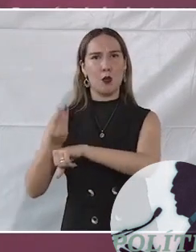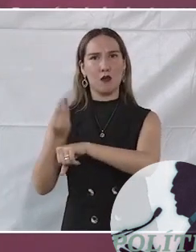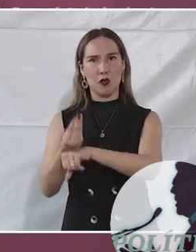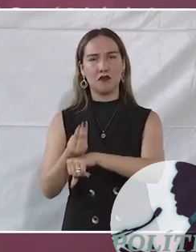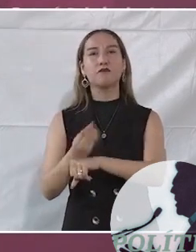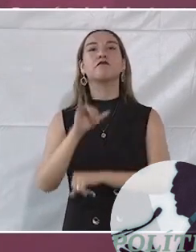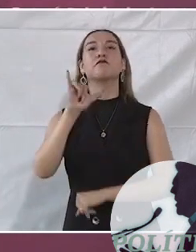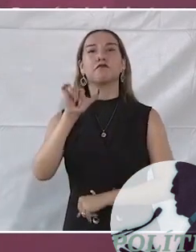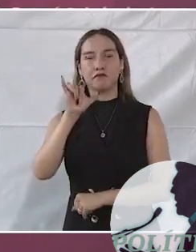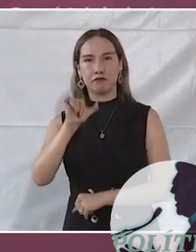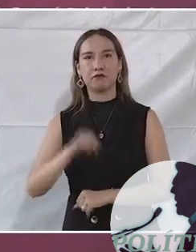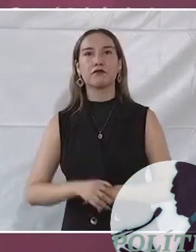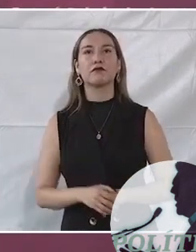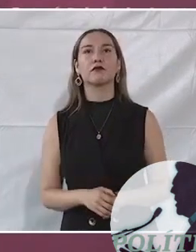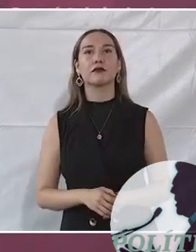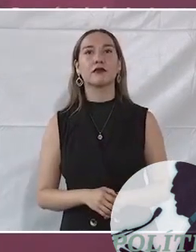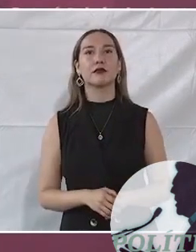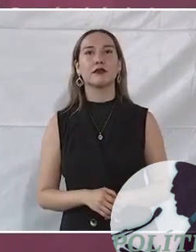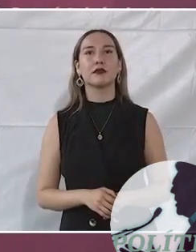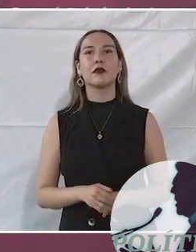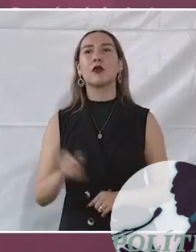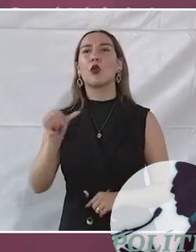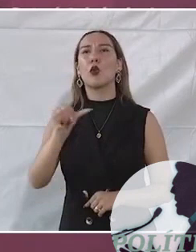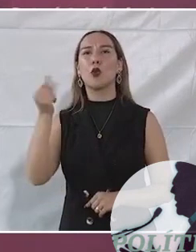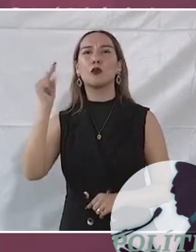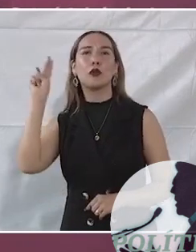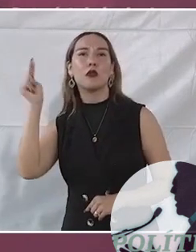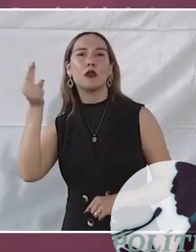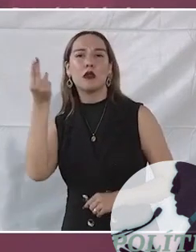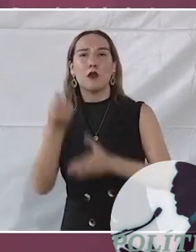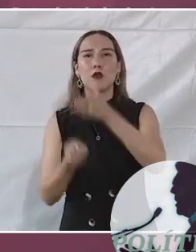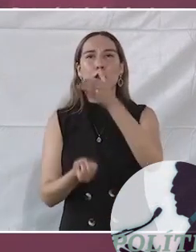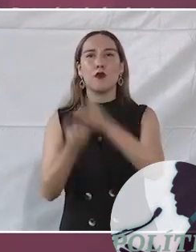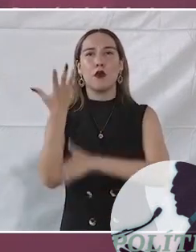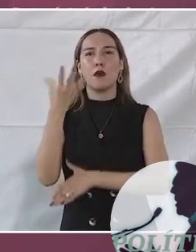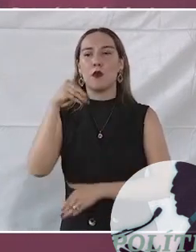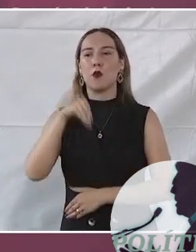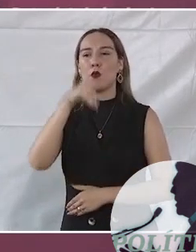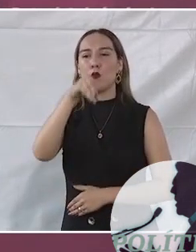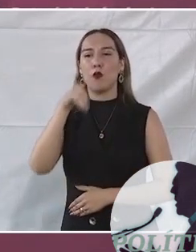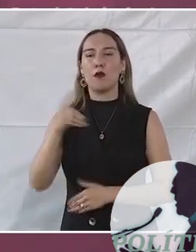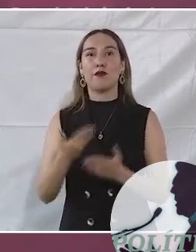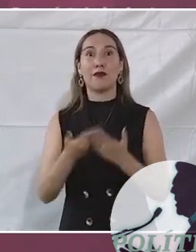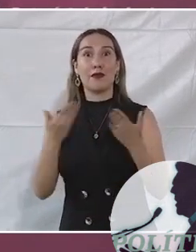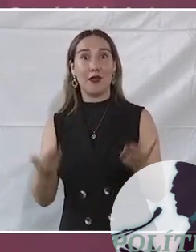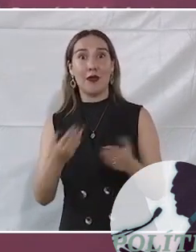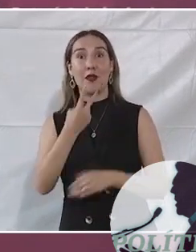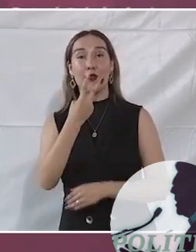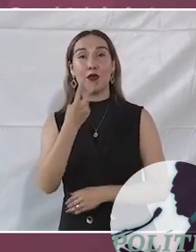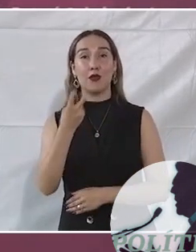sí, vamos a crear otras, vamos a llegar este año a